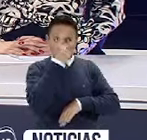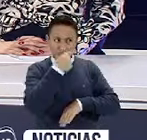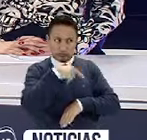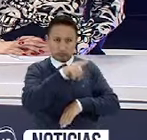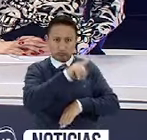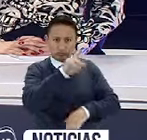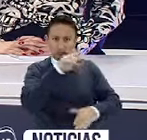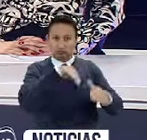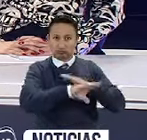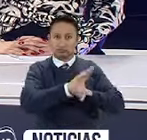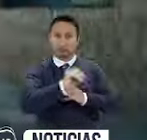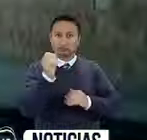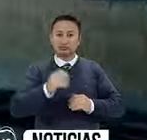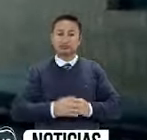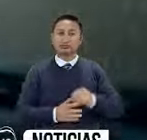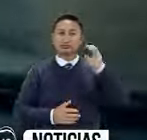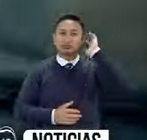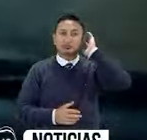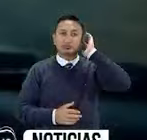atraco.